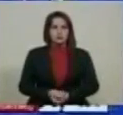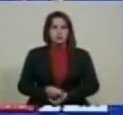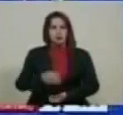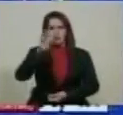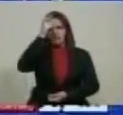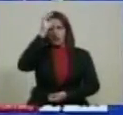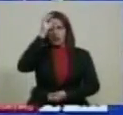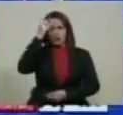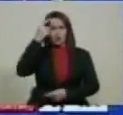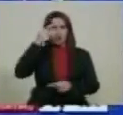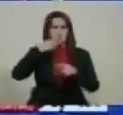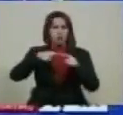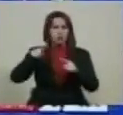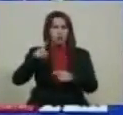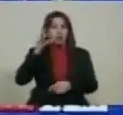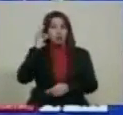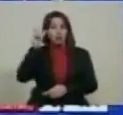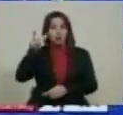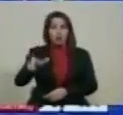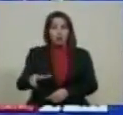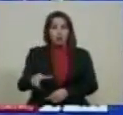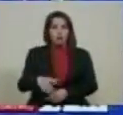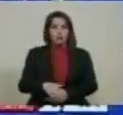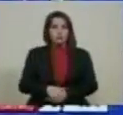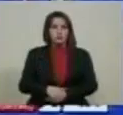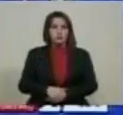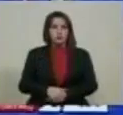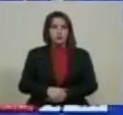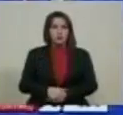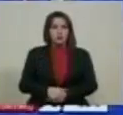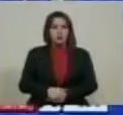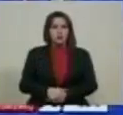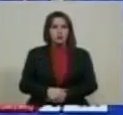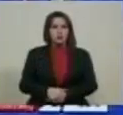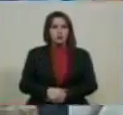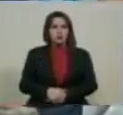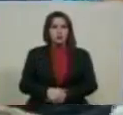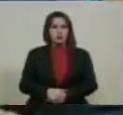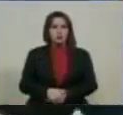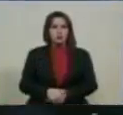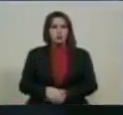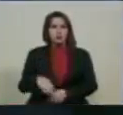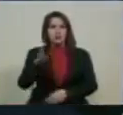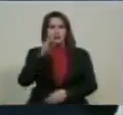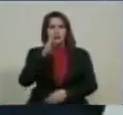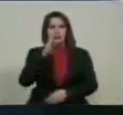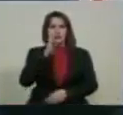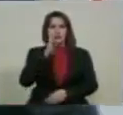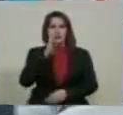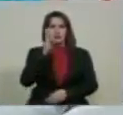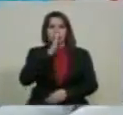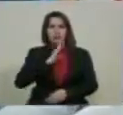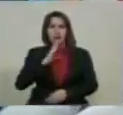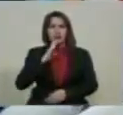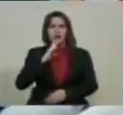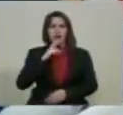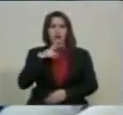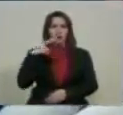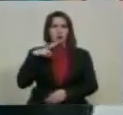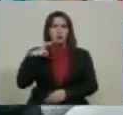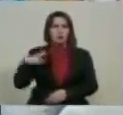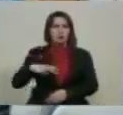La compañera Carmen Meléndez, vicepresidenta territorial de Barinas y Portuguesa.